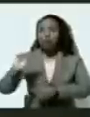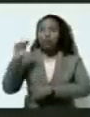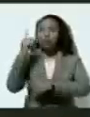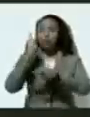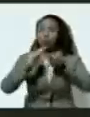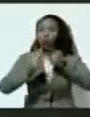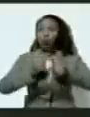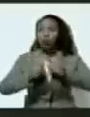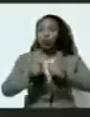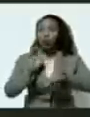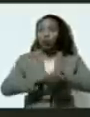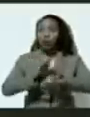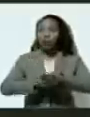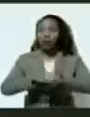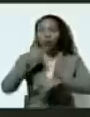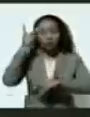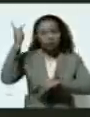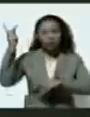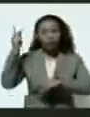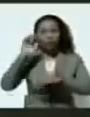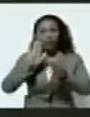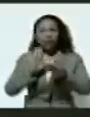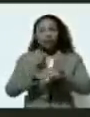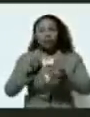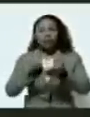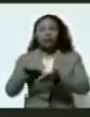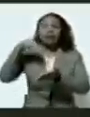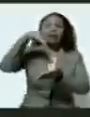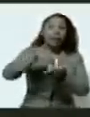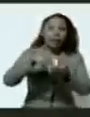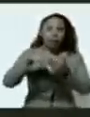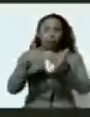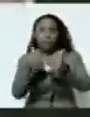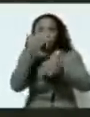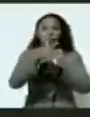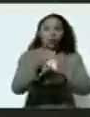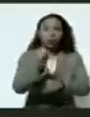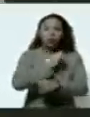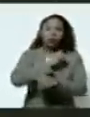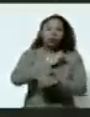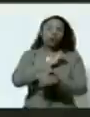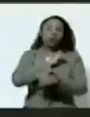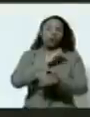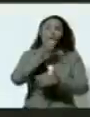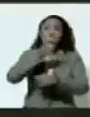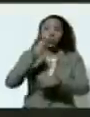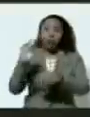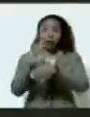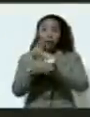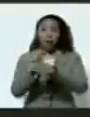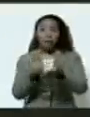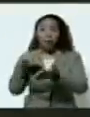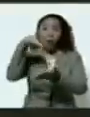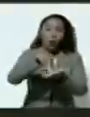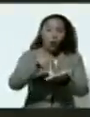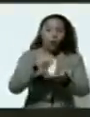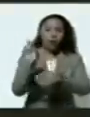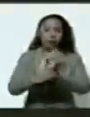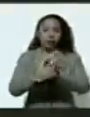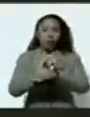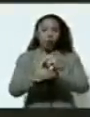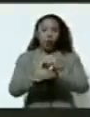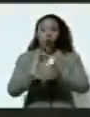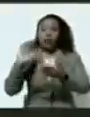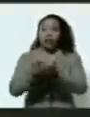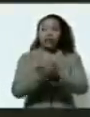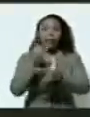es lo que en psiquiatría denominamos el salto hacia adelante, el mecanismo contrafóbico. Una gente que saltó rápidamente a desmentir